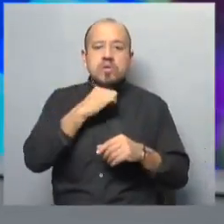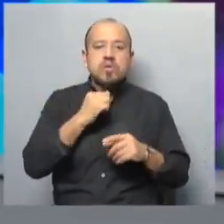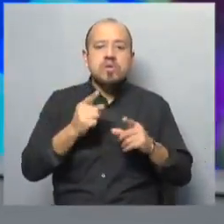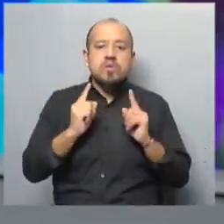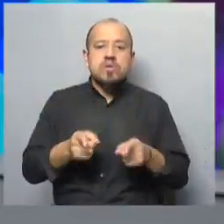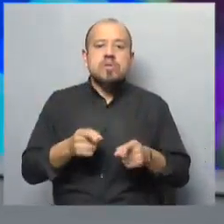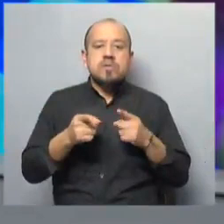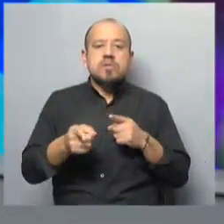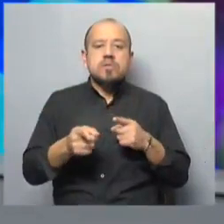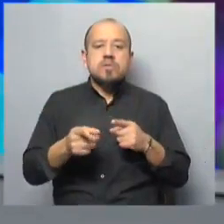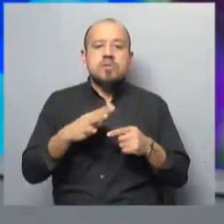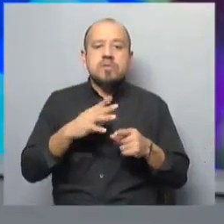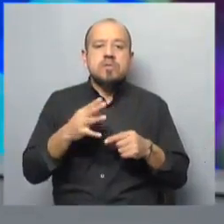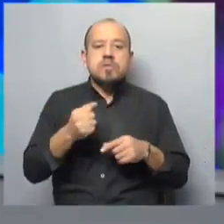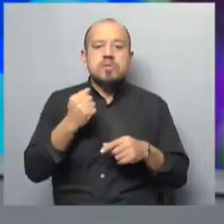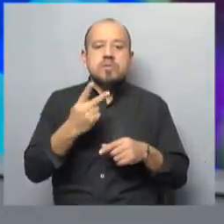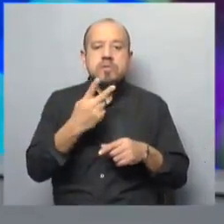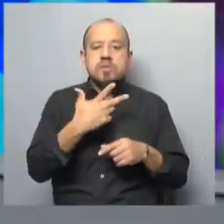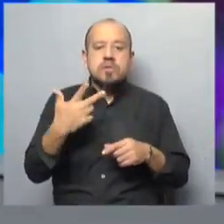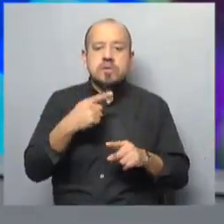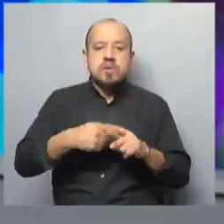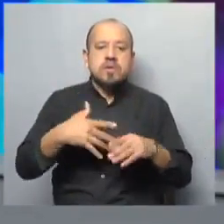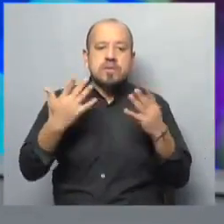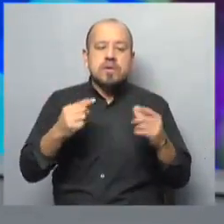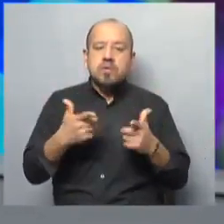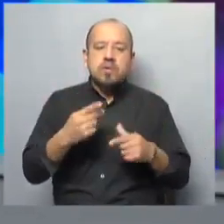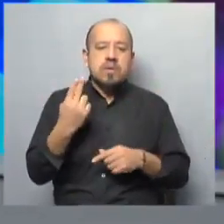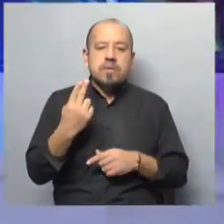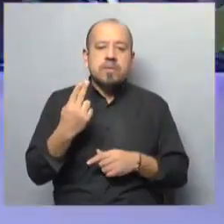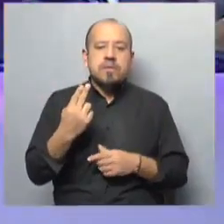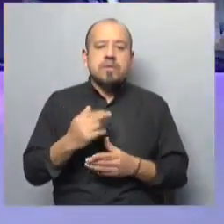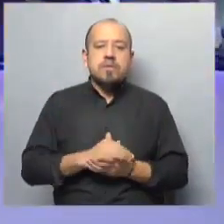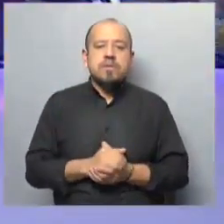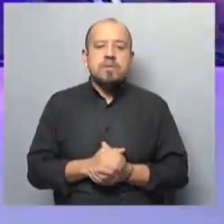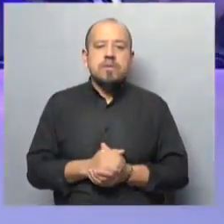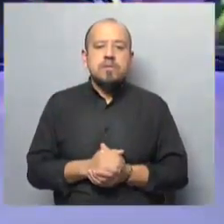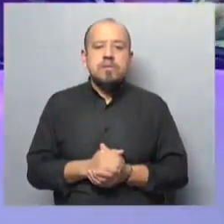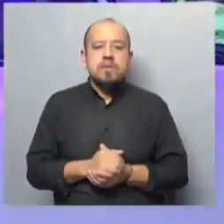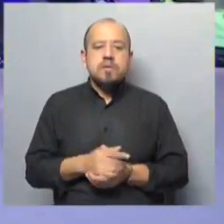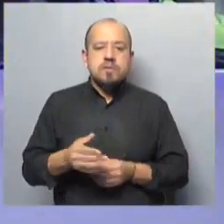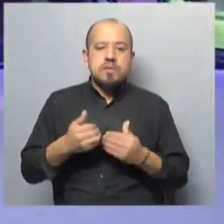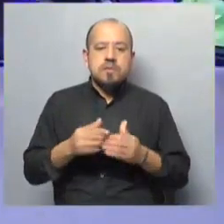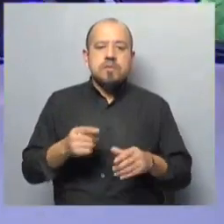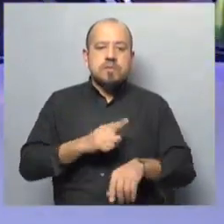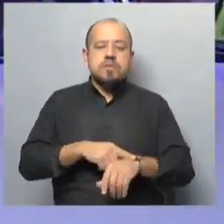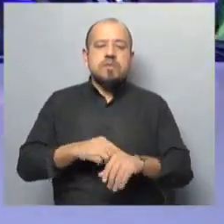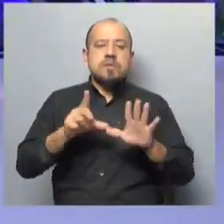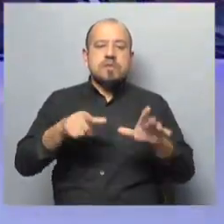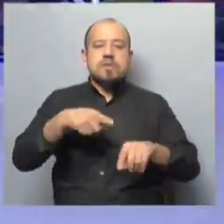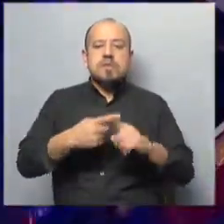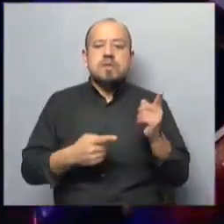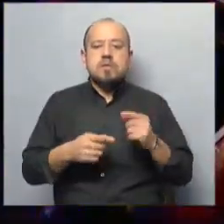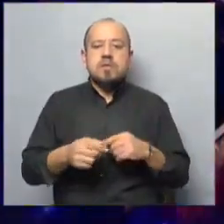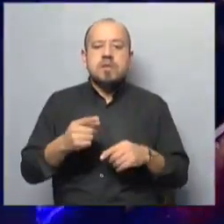allí en esos operativos se detectaron 23 fiestas sin permiso. El operativo comenzó a las 19:30 del